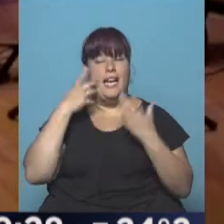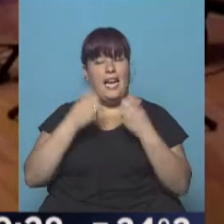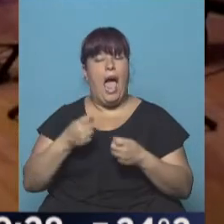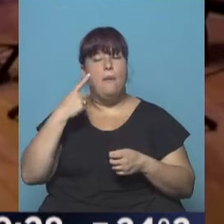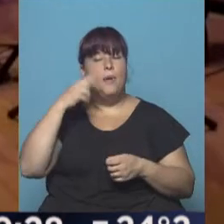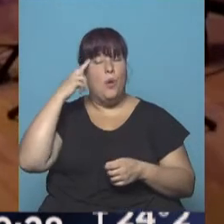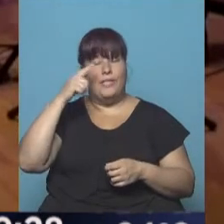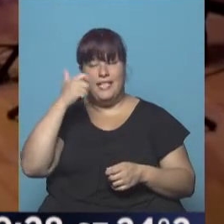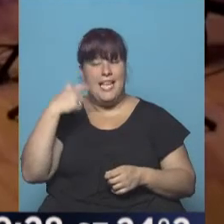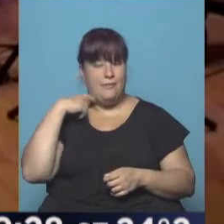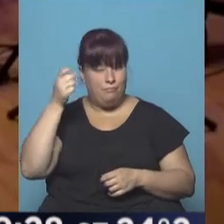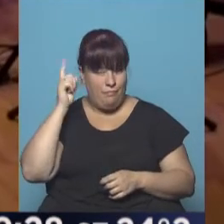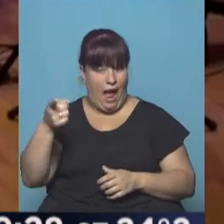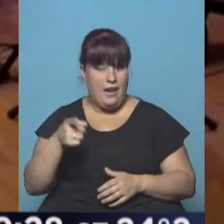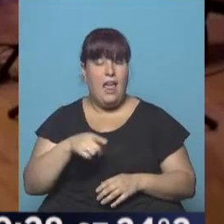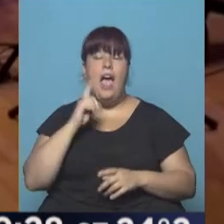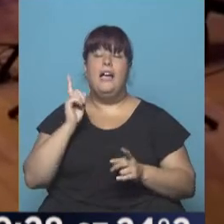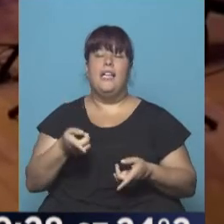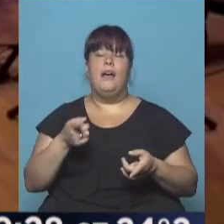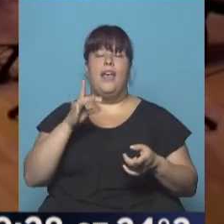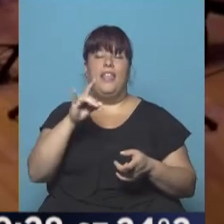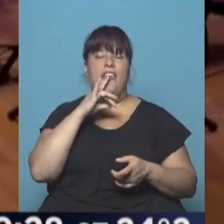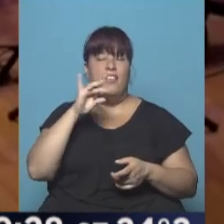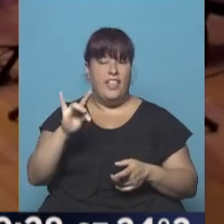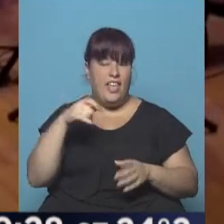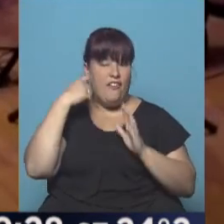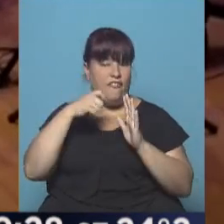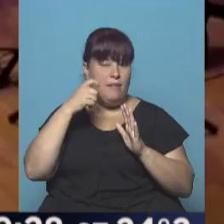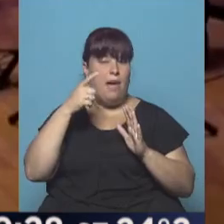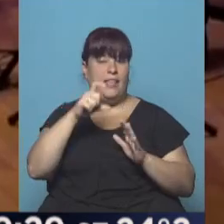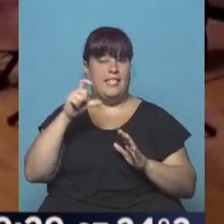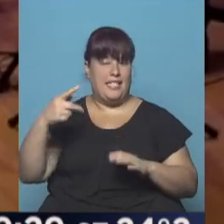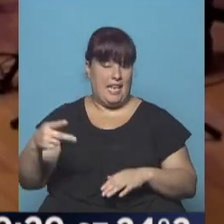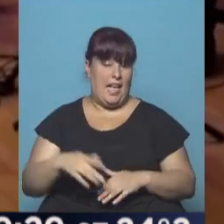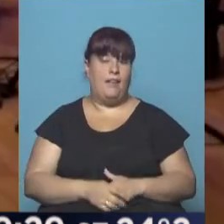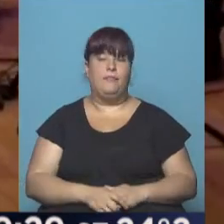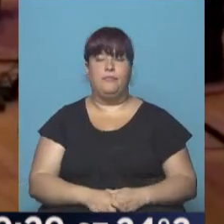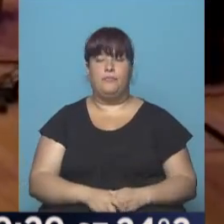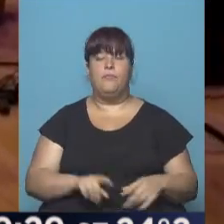76 en España y con el DVD filmado en el CCK.